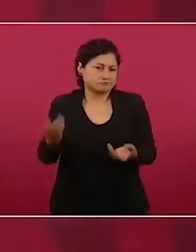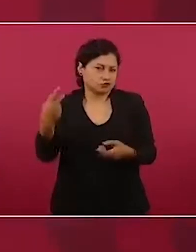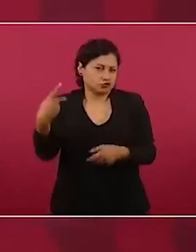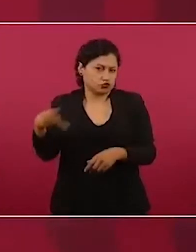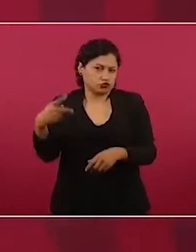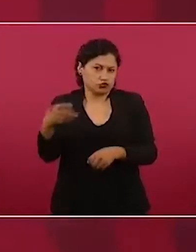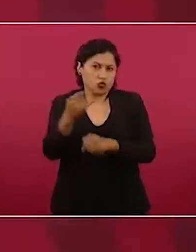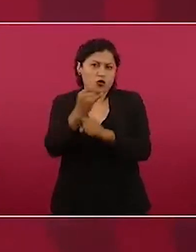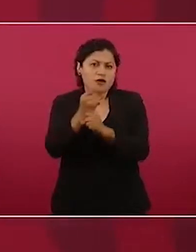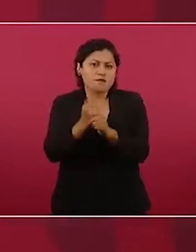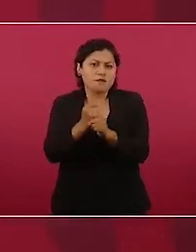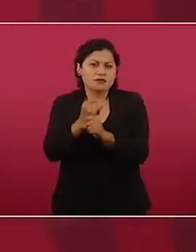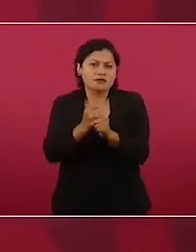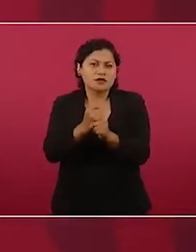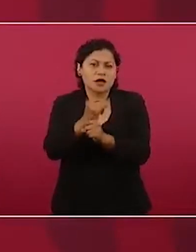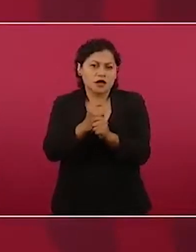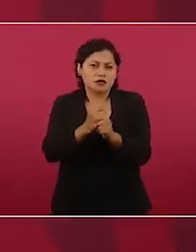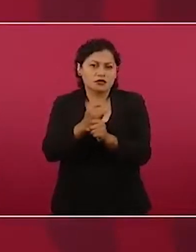ortodoxa